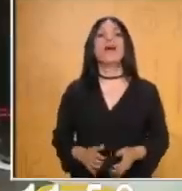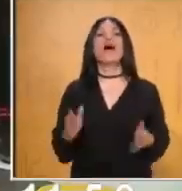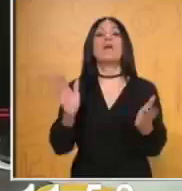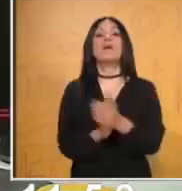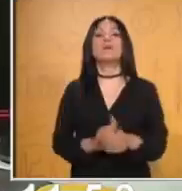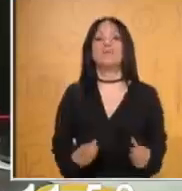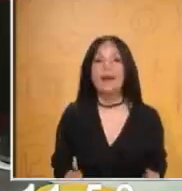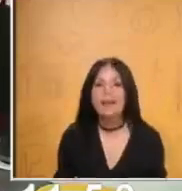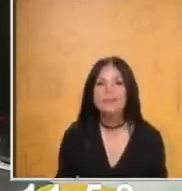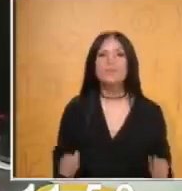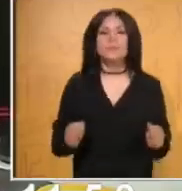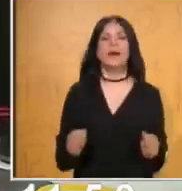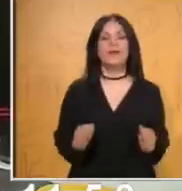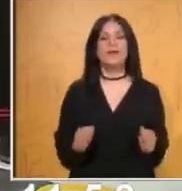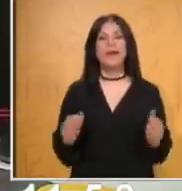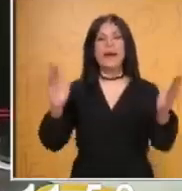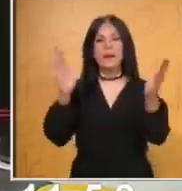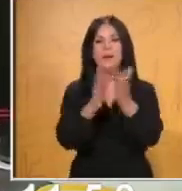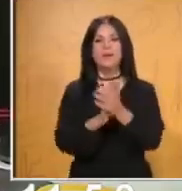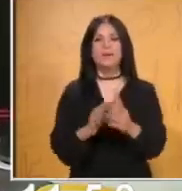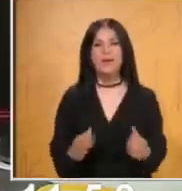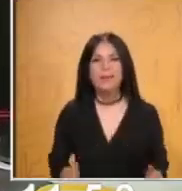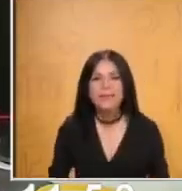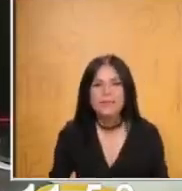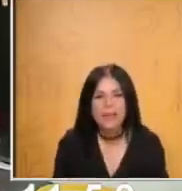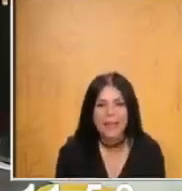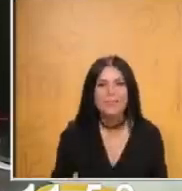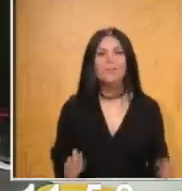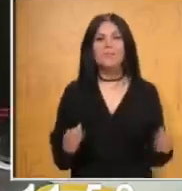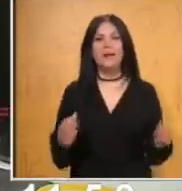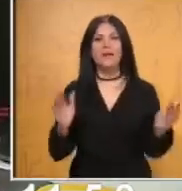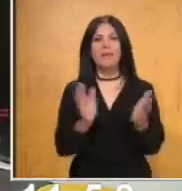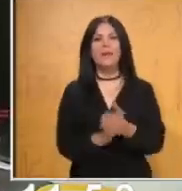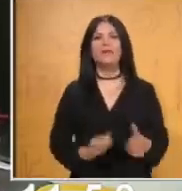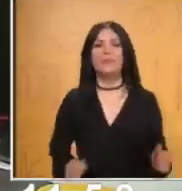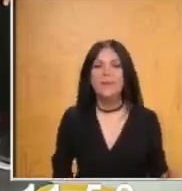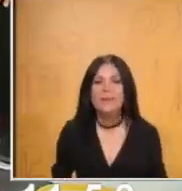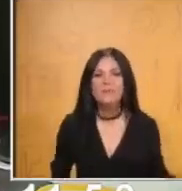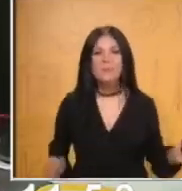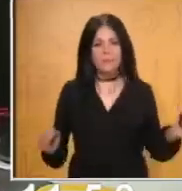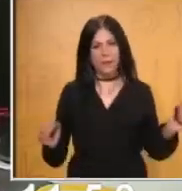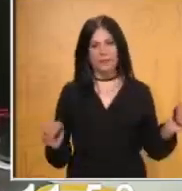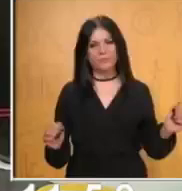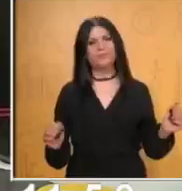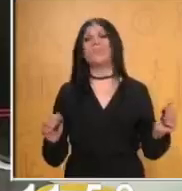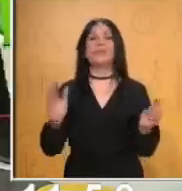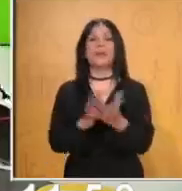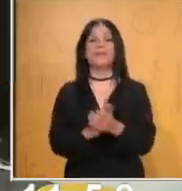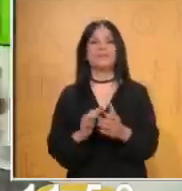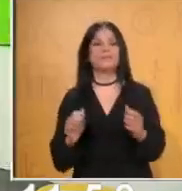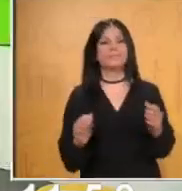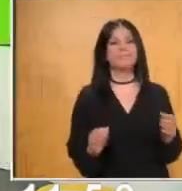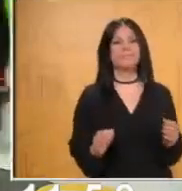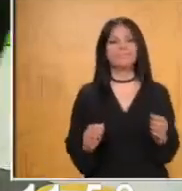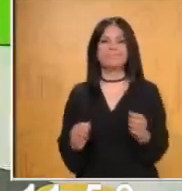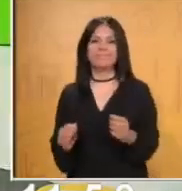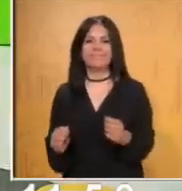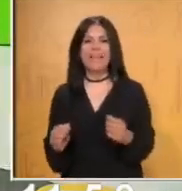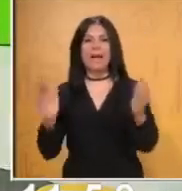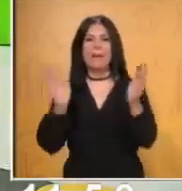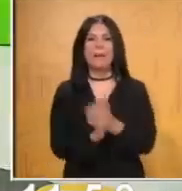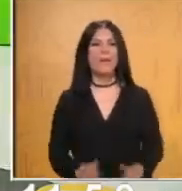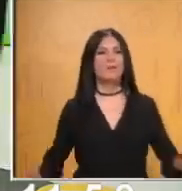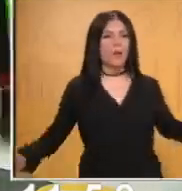paro. Aplauso, me agacho, me paro. Aplauso, aplauso, me agacho, me paro. Aplauso, me agacho, me paro. Aplauso a un lado y a